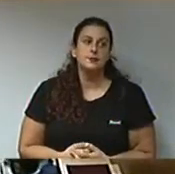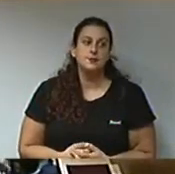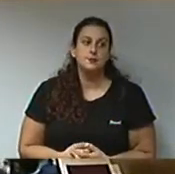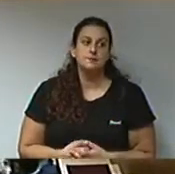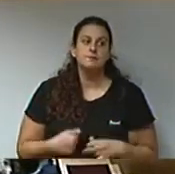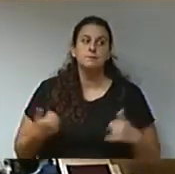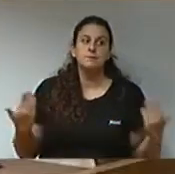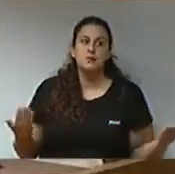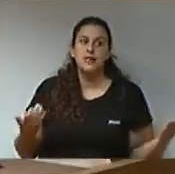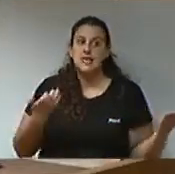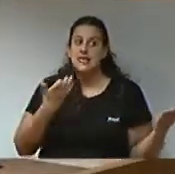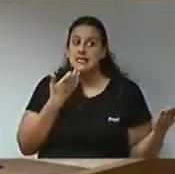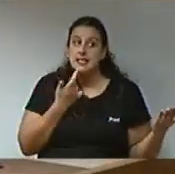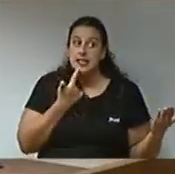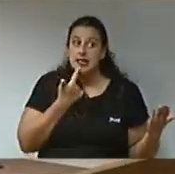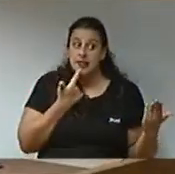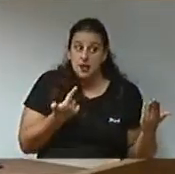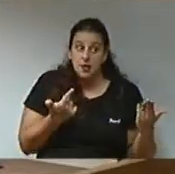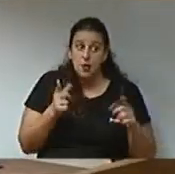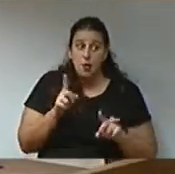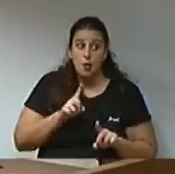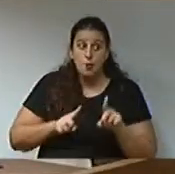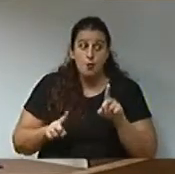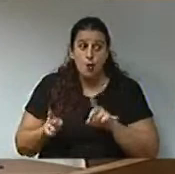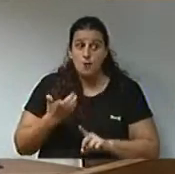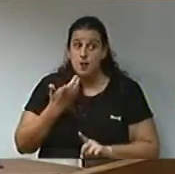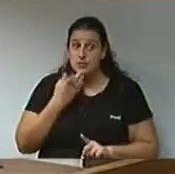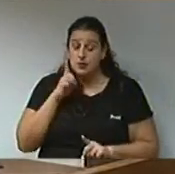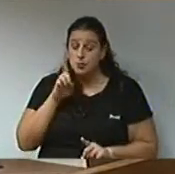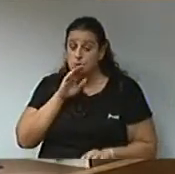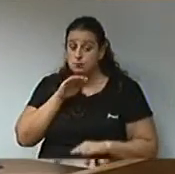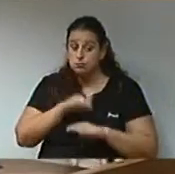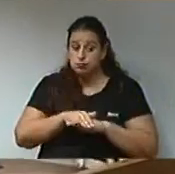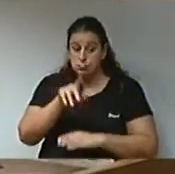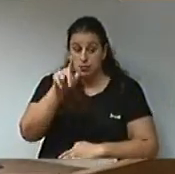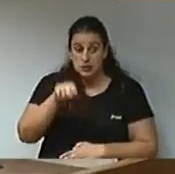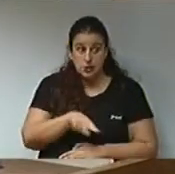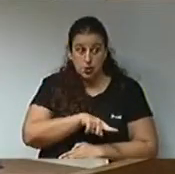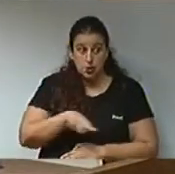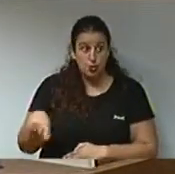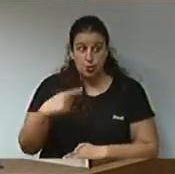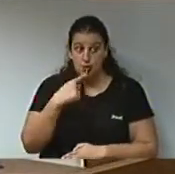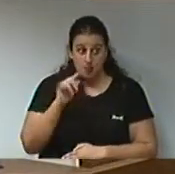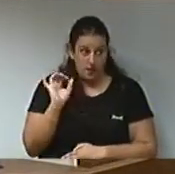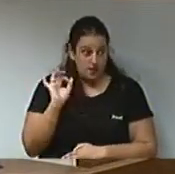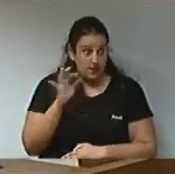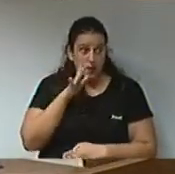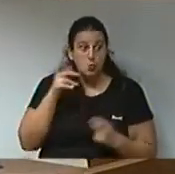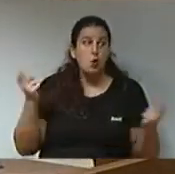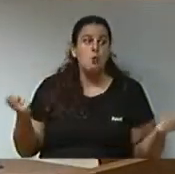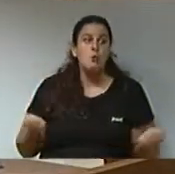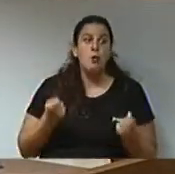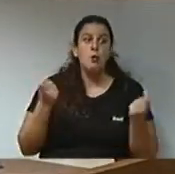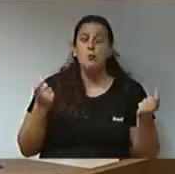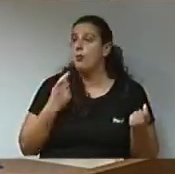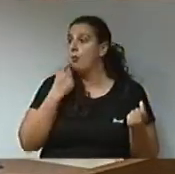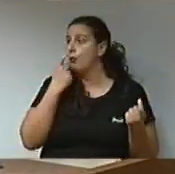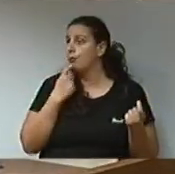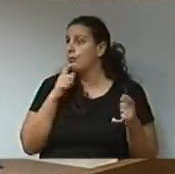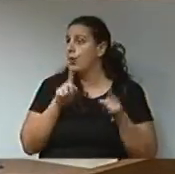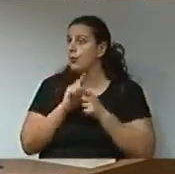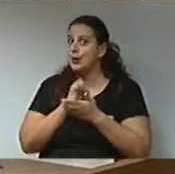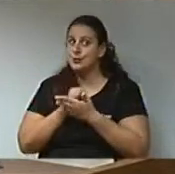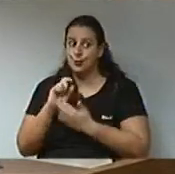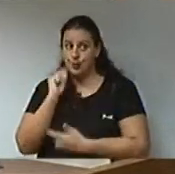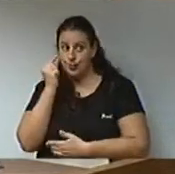Y cuando le digo que el problema es si usted va a cumplir o no, se lo digo de verdad, porque sus anuncios duran lo mismo que tardan sus socios